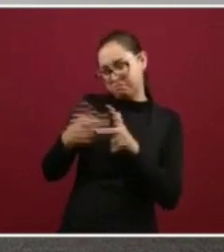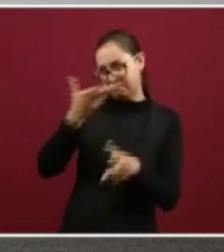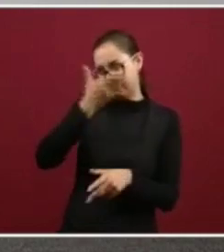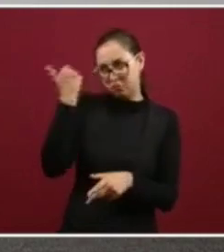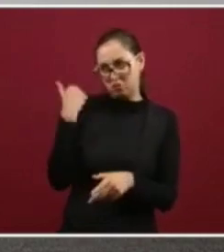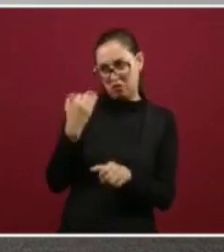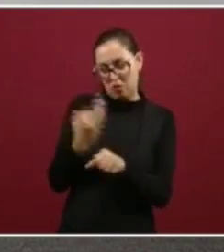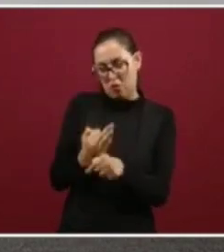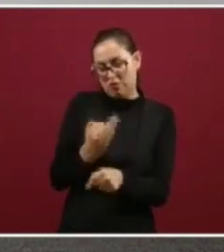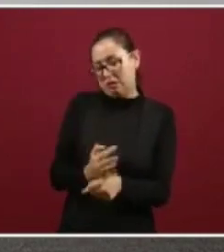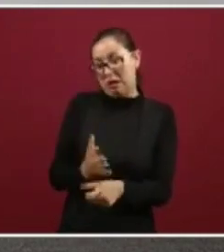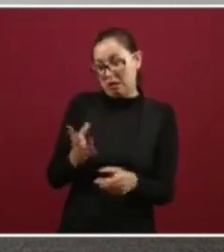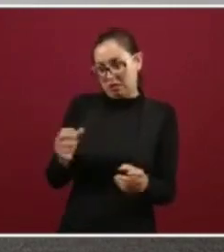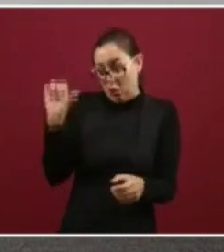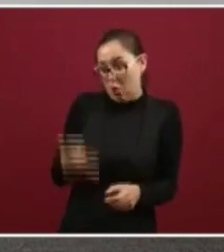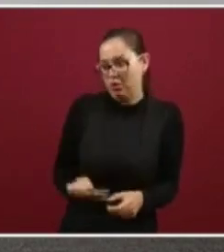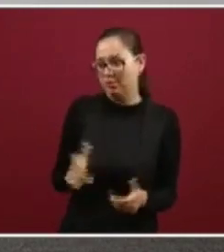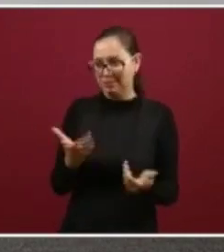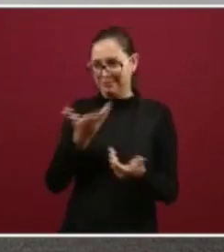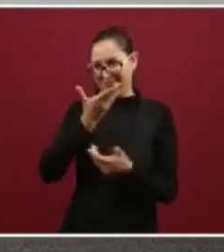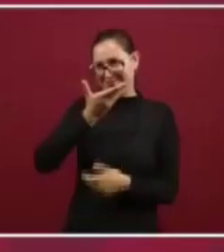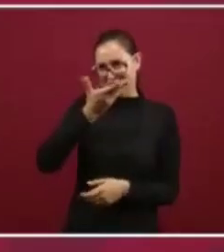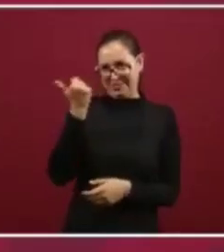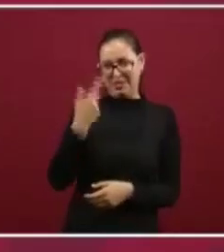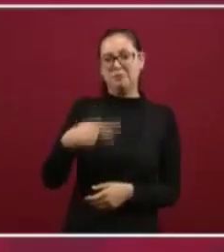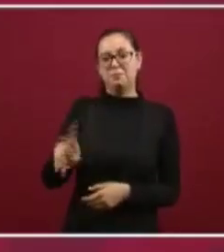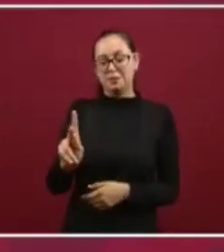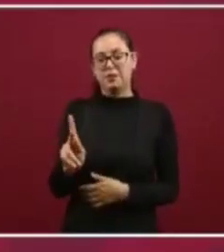al detalle, pero